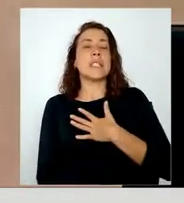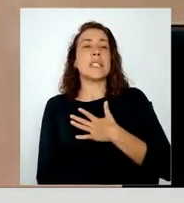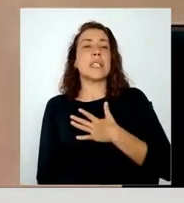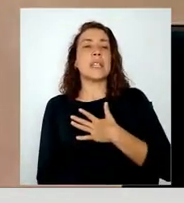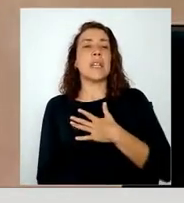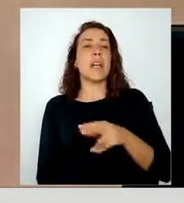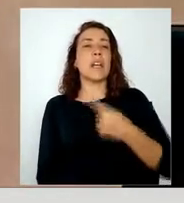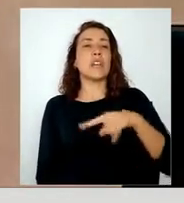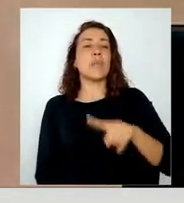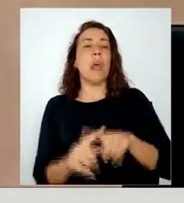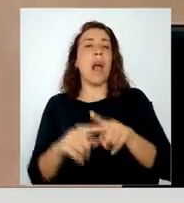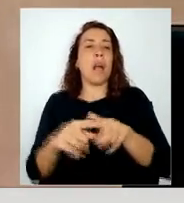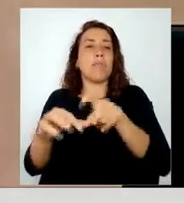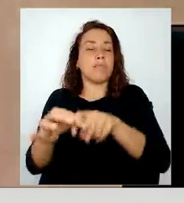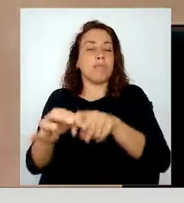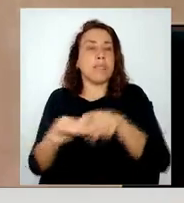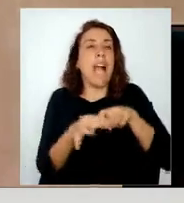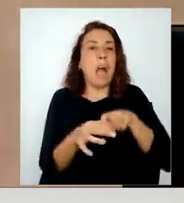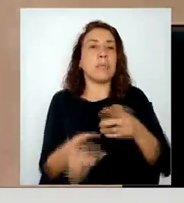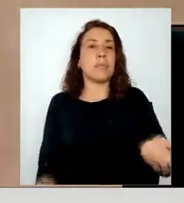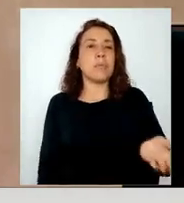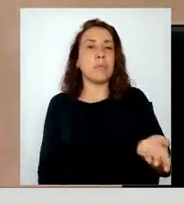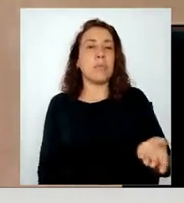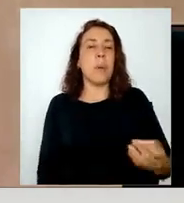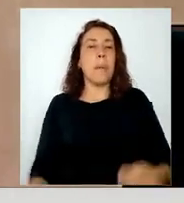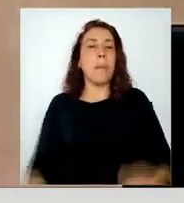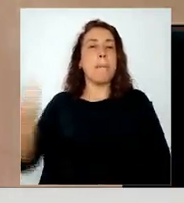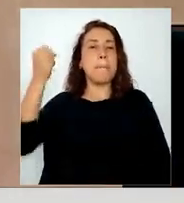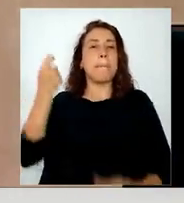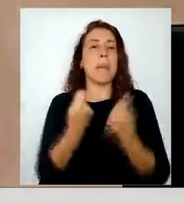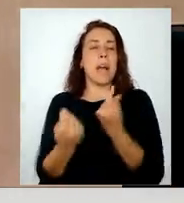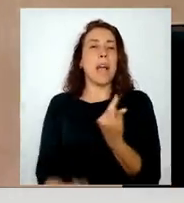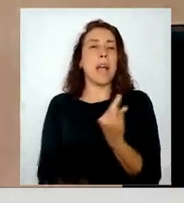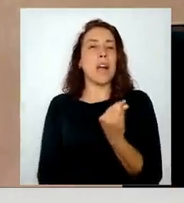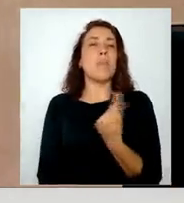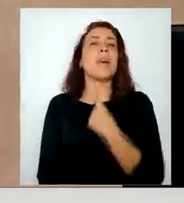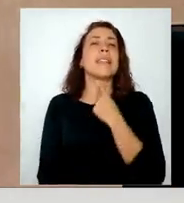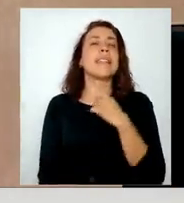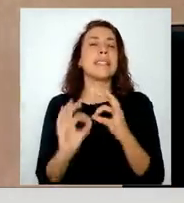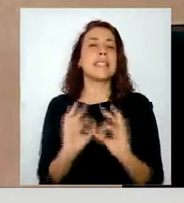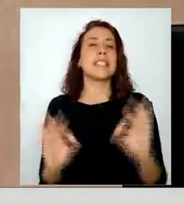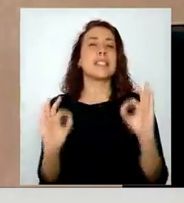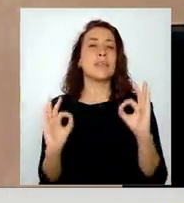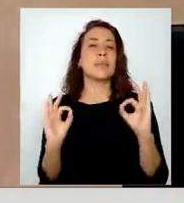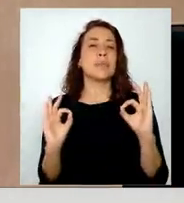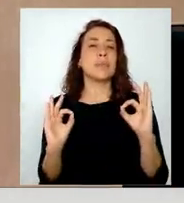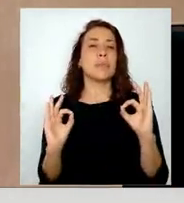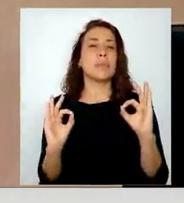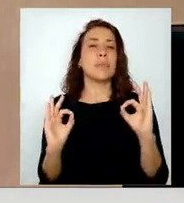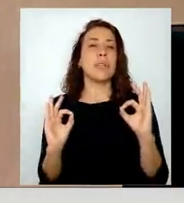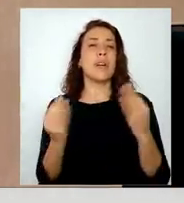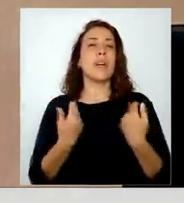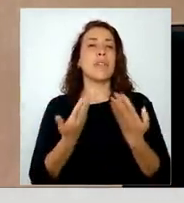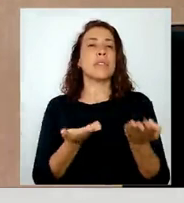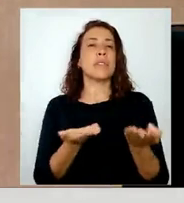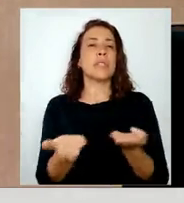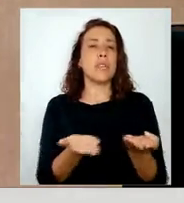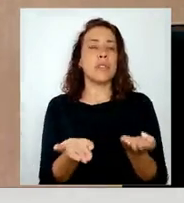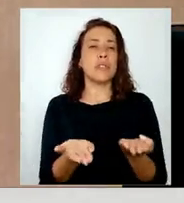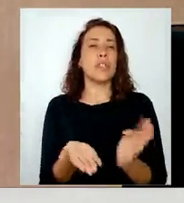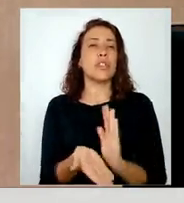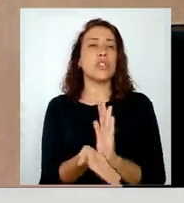precisamente por poder económicos intereses especiales que ponen a su servicio todo el aparato público